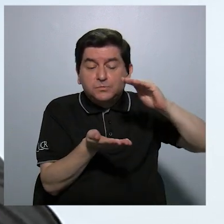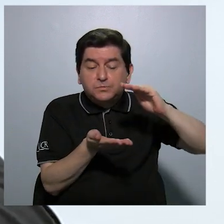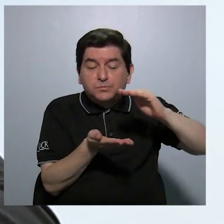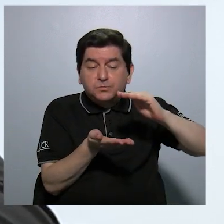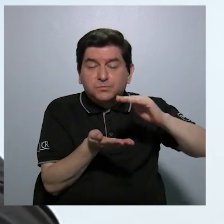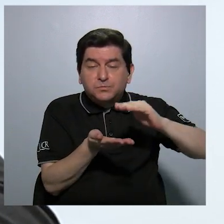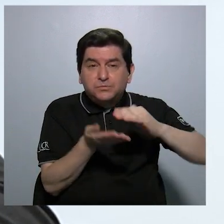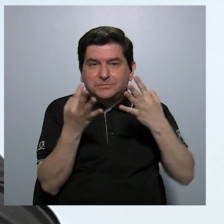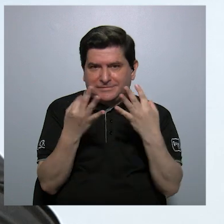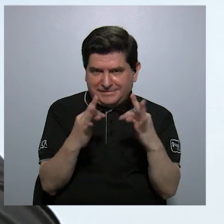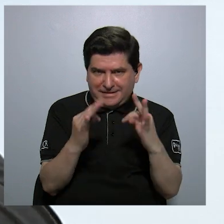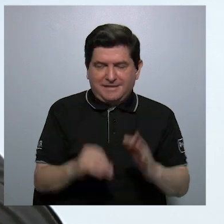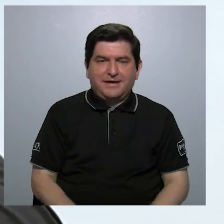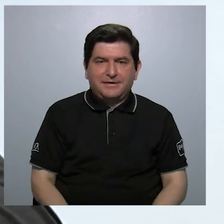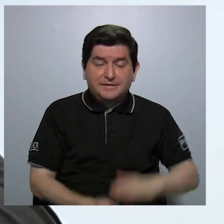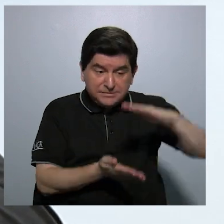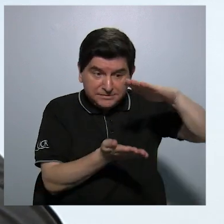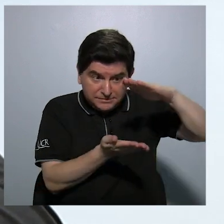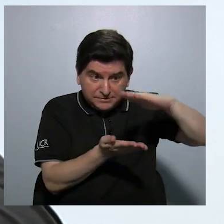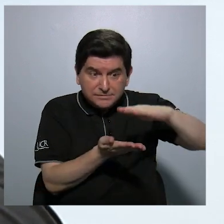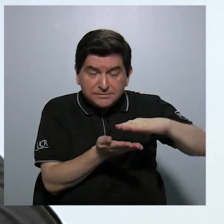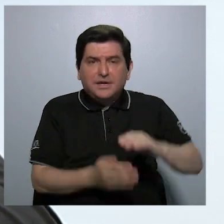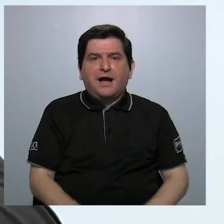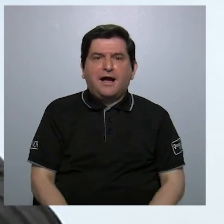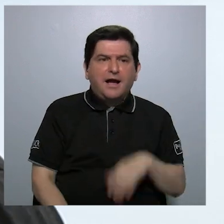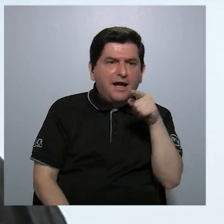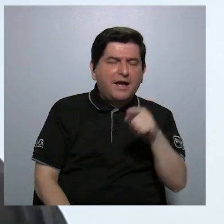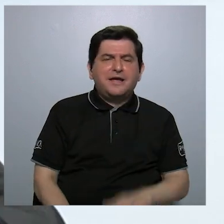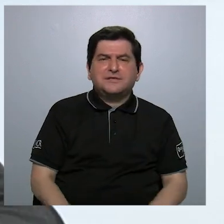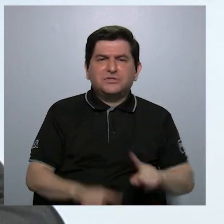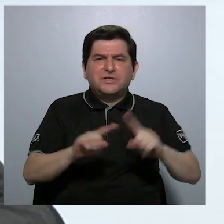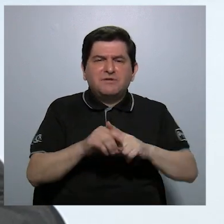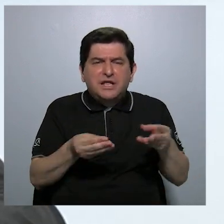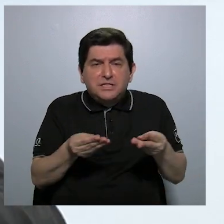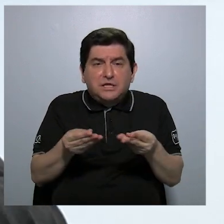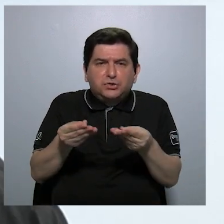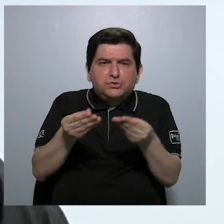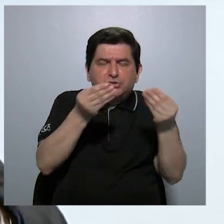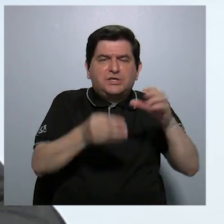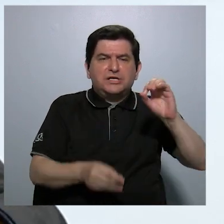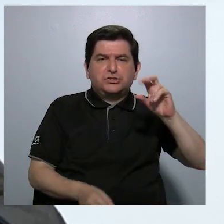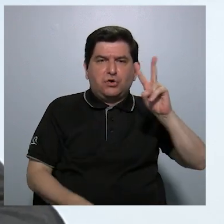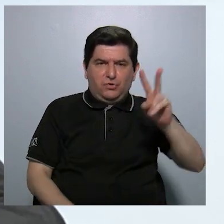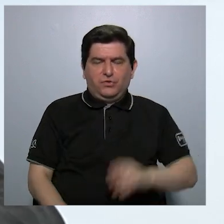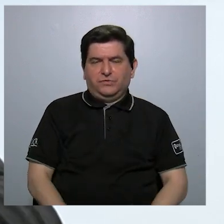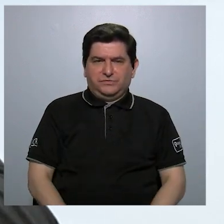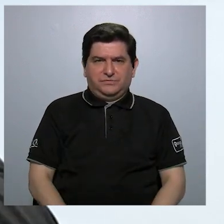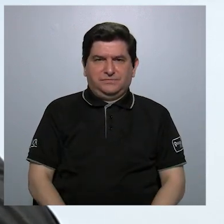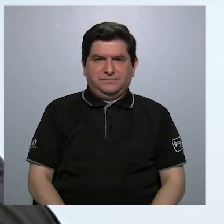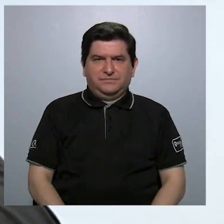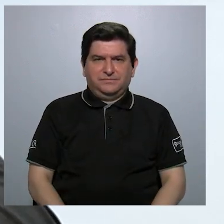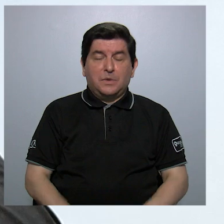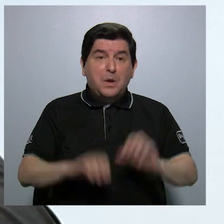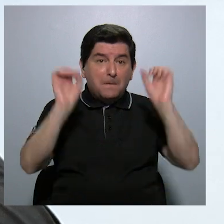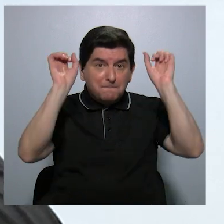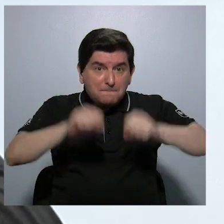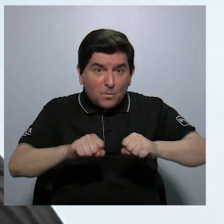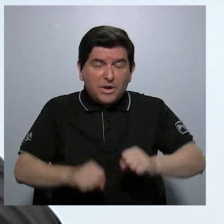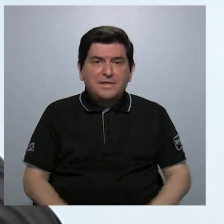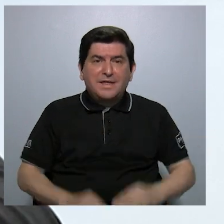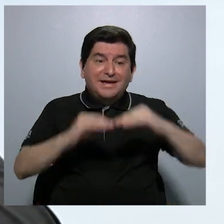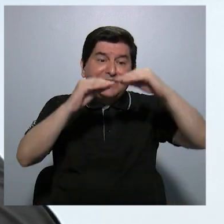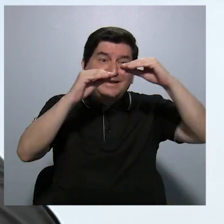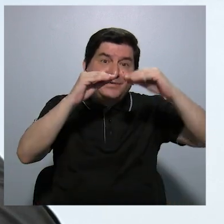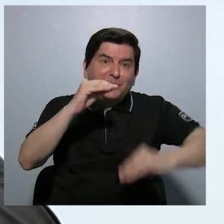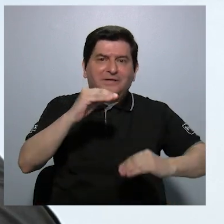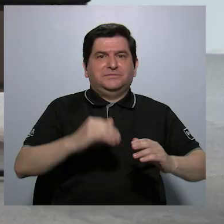tratar de mitigarlo. Cuando lo mitigamos, buscamos que esas emisiones de CO2, de dióxido de carbono, puedan ser lo